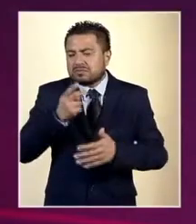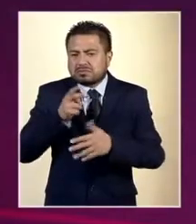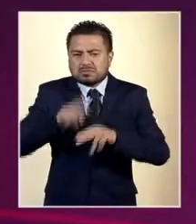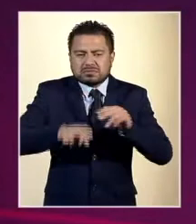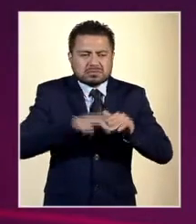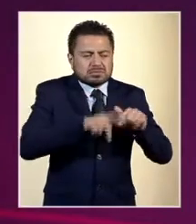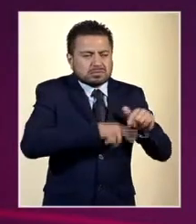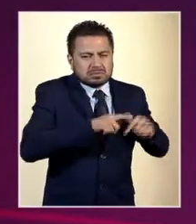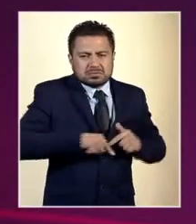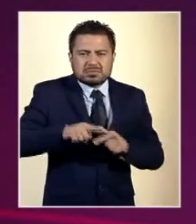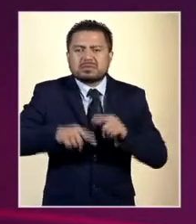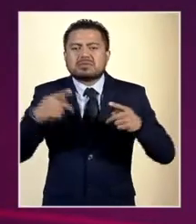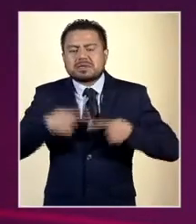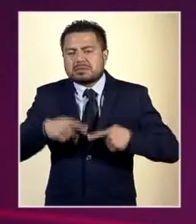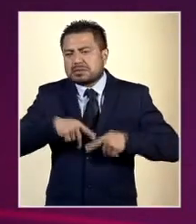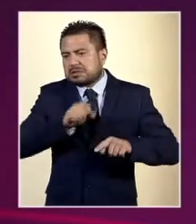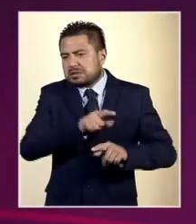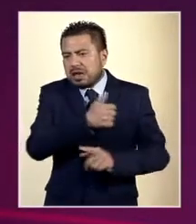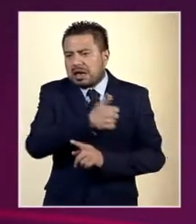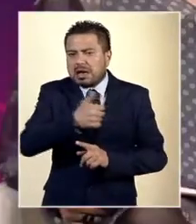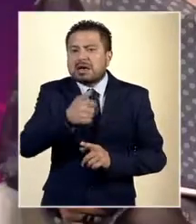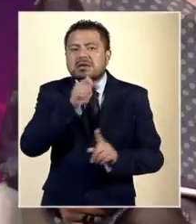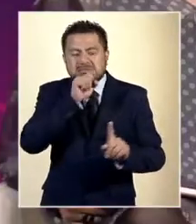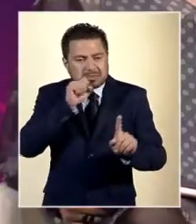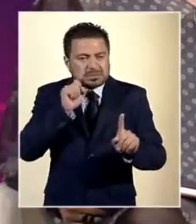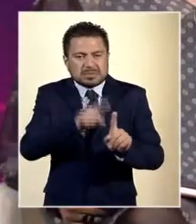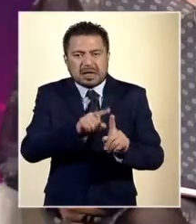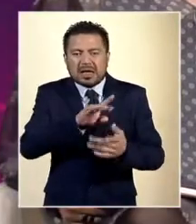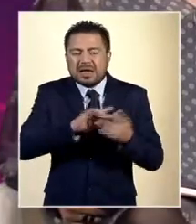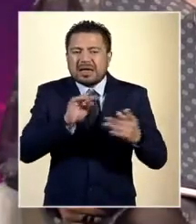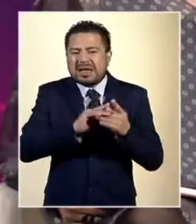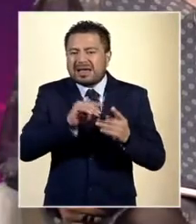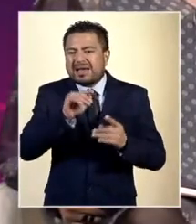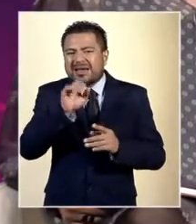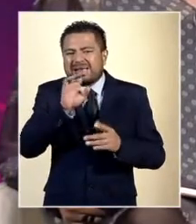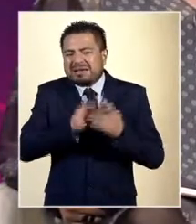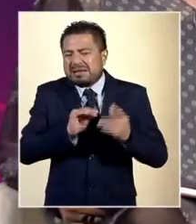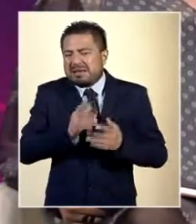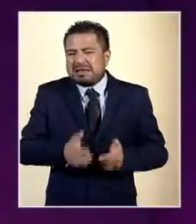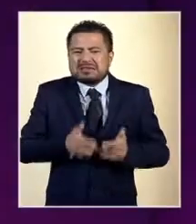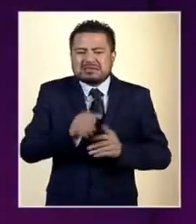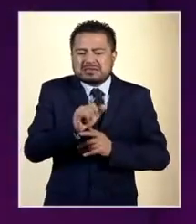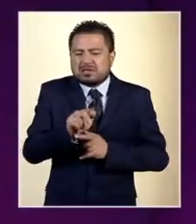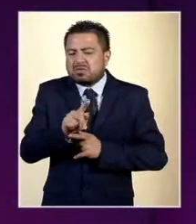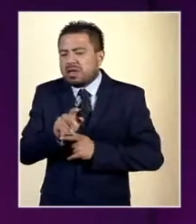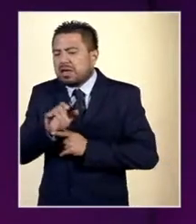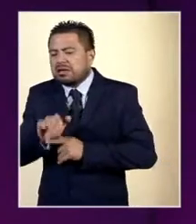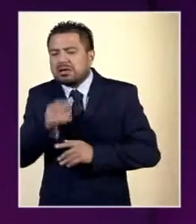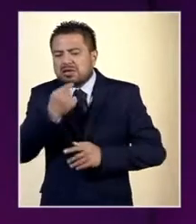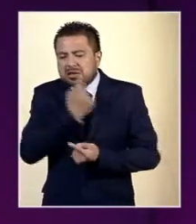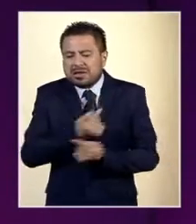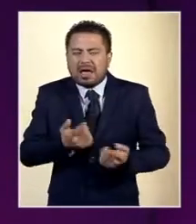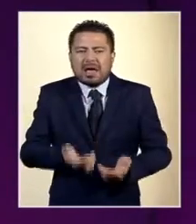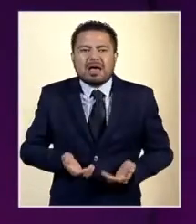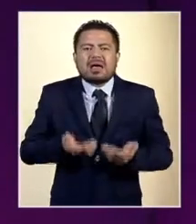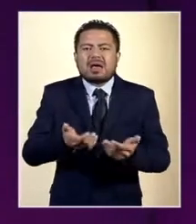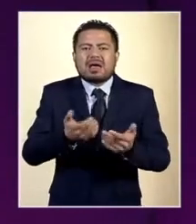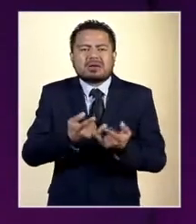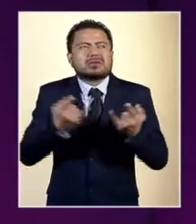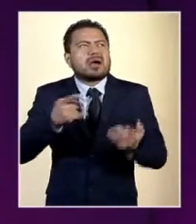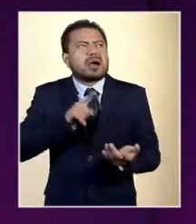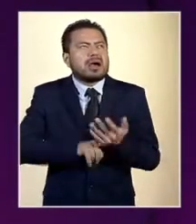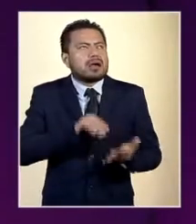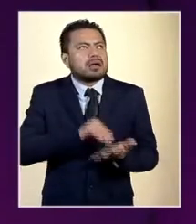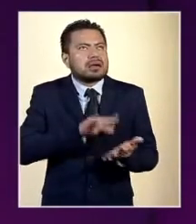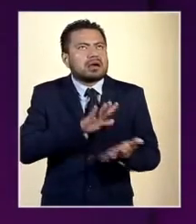de sujeto de las personas, porque precisamente a veces cuando se habla de situación de calle, o por ejemplo niños de la calle, que digamos históricamente si